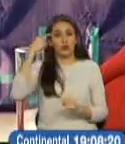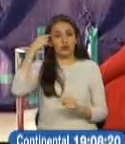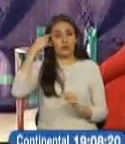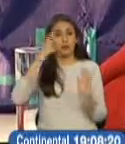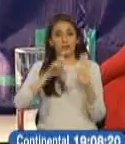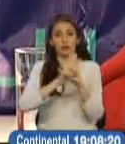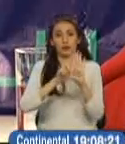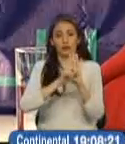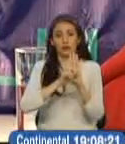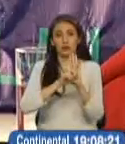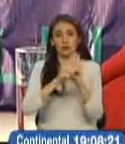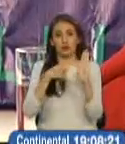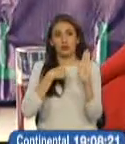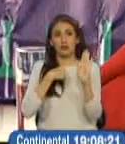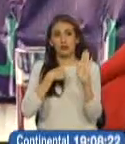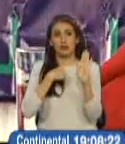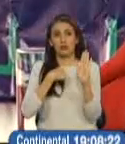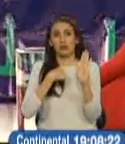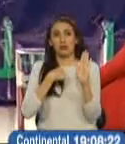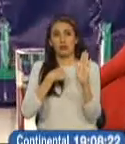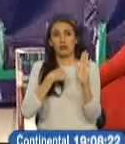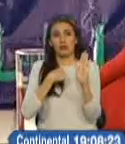así, francamente, miran,